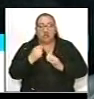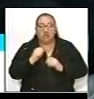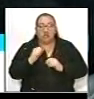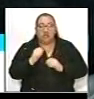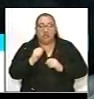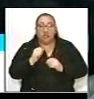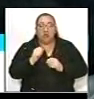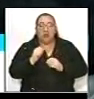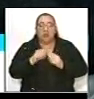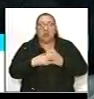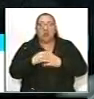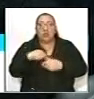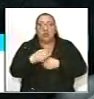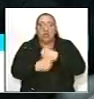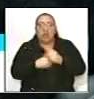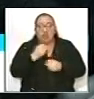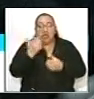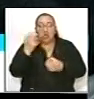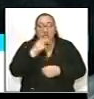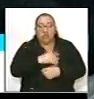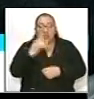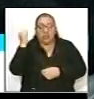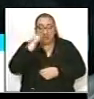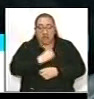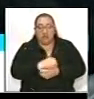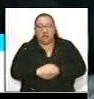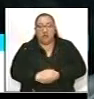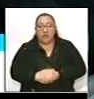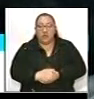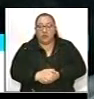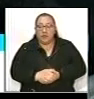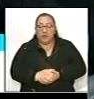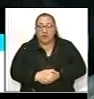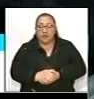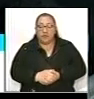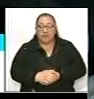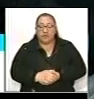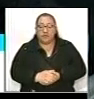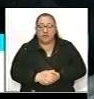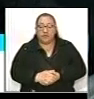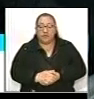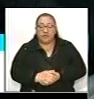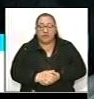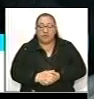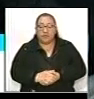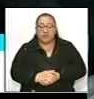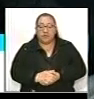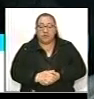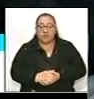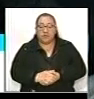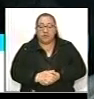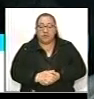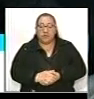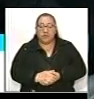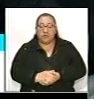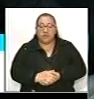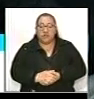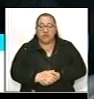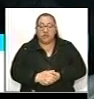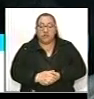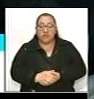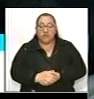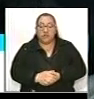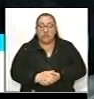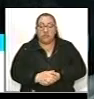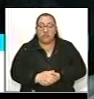parece, este año en San Marcos. ¿Okay? Pero la gran mayoría de universidades lo que